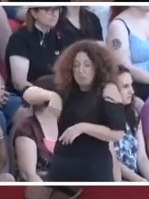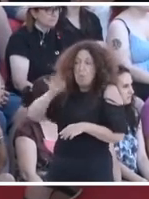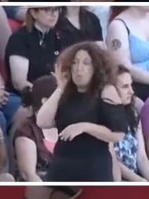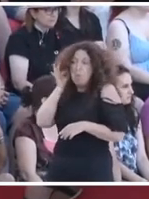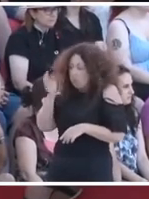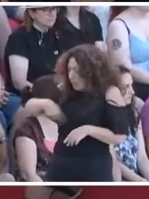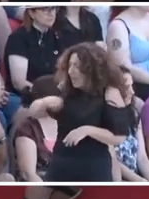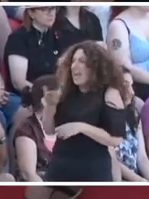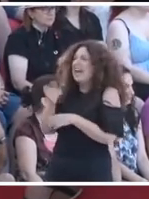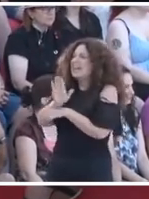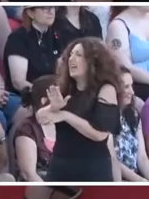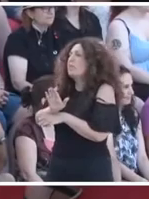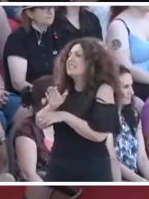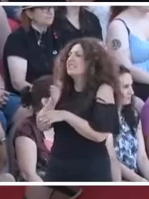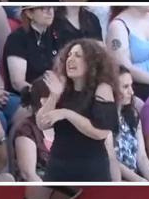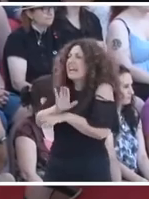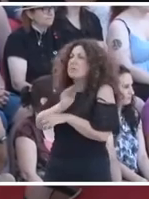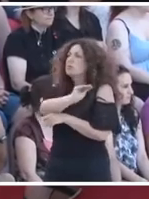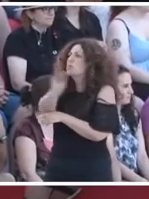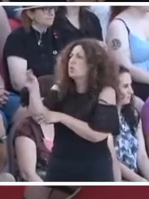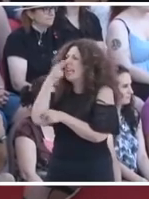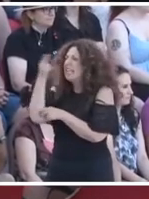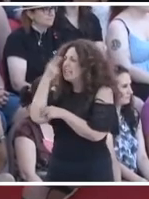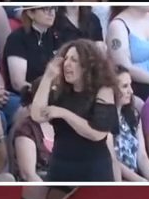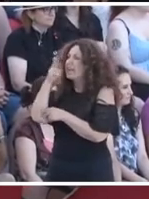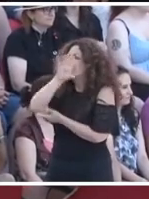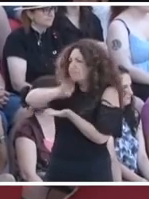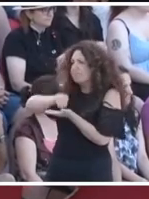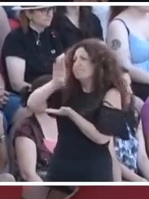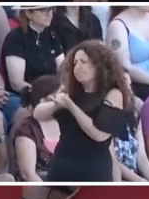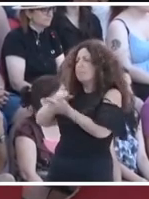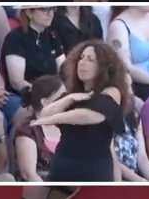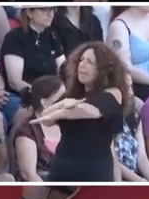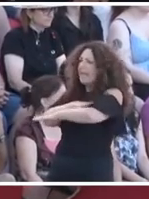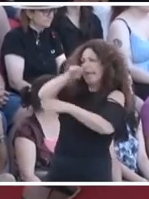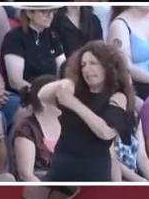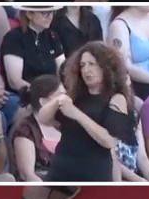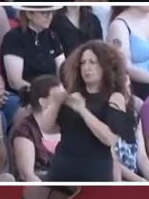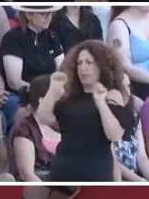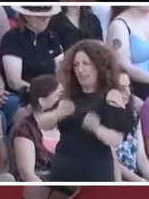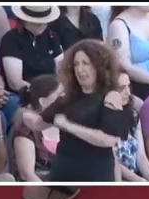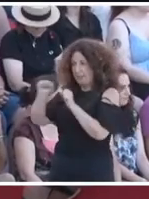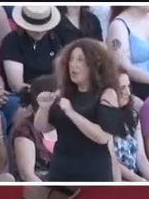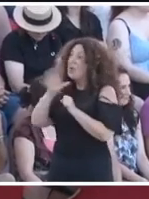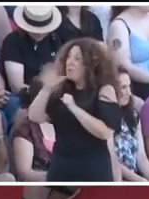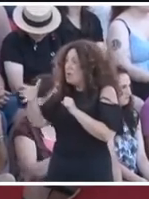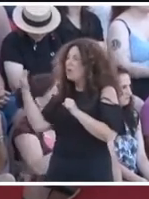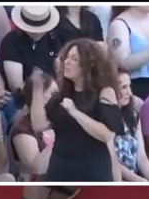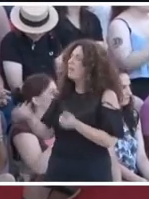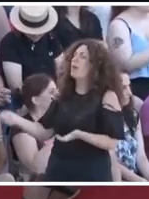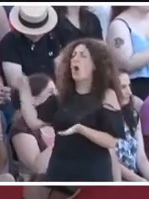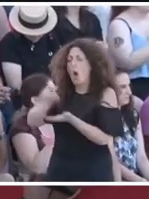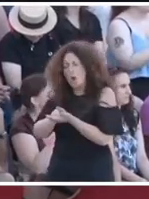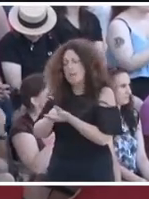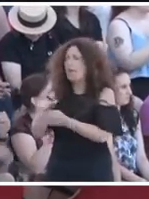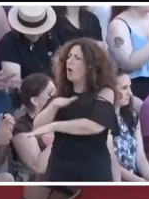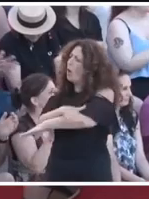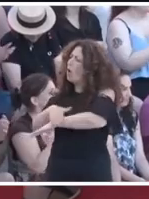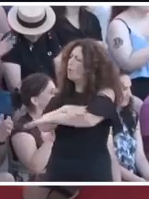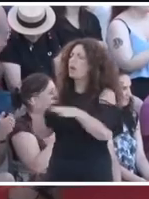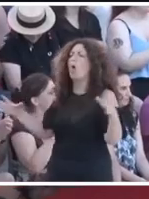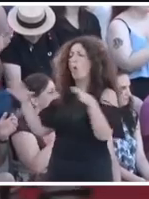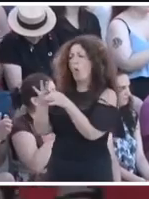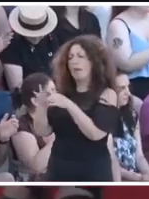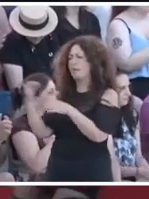única y exclusivamente vuestros intereses, compañeros y compañeras. Revalidar el gobierno de coalición